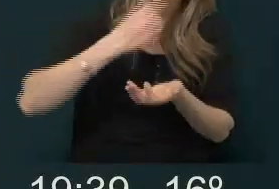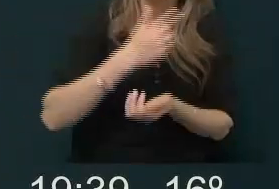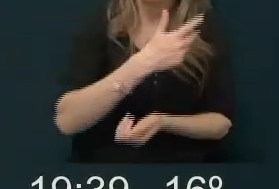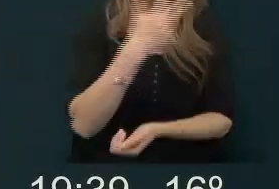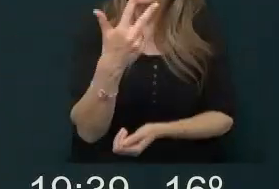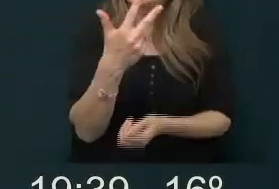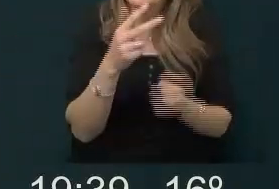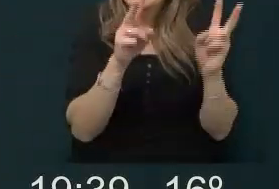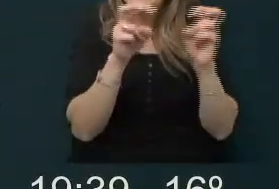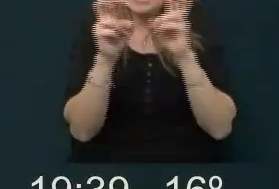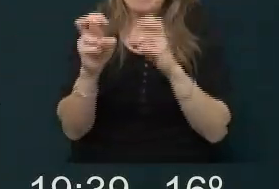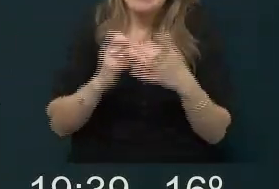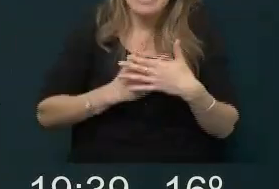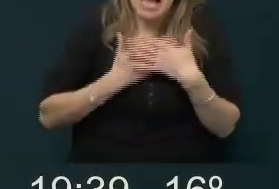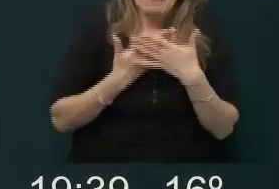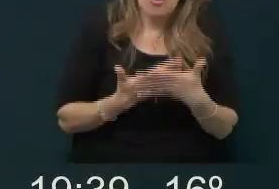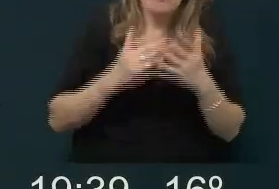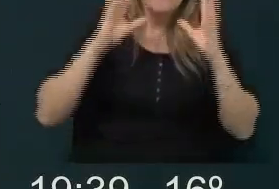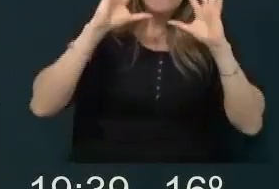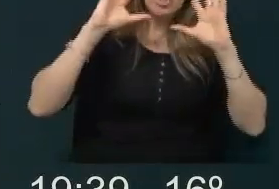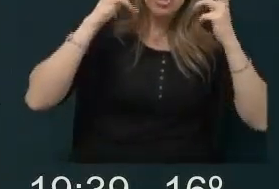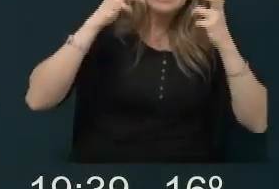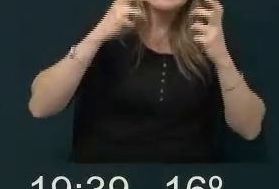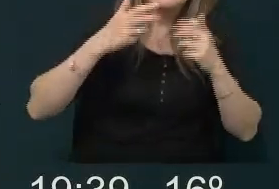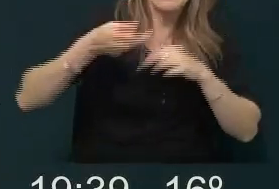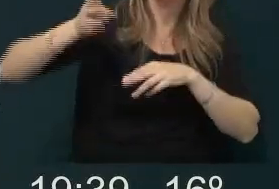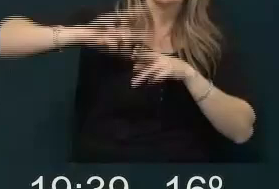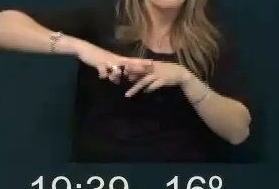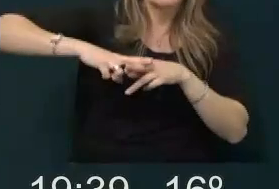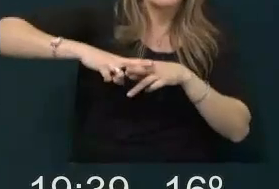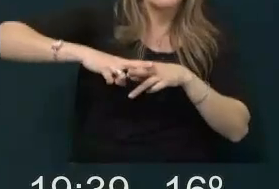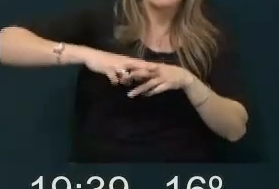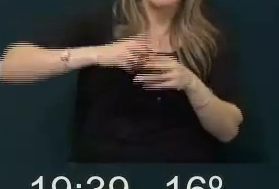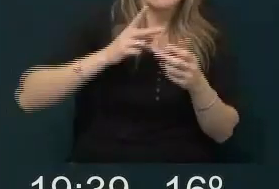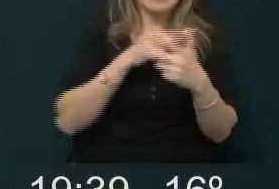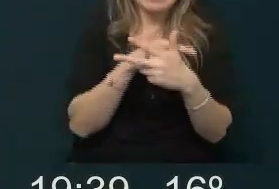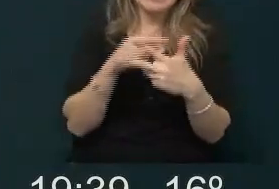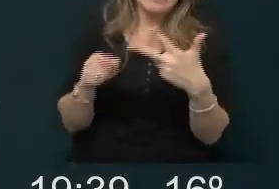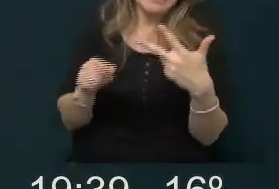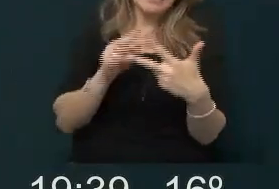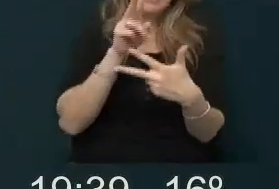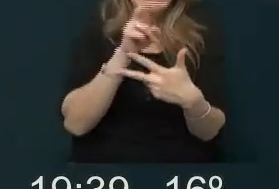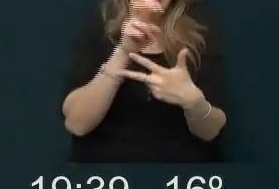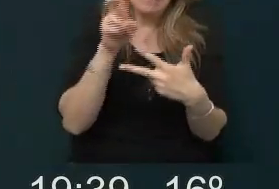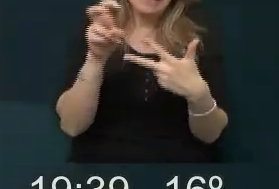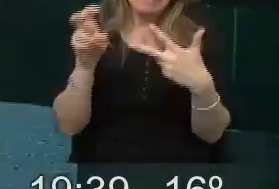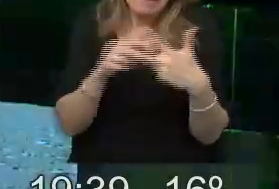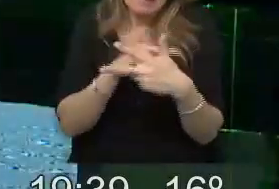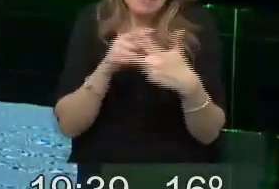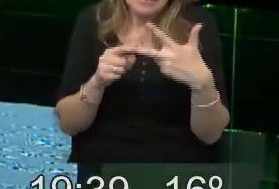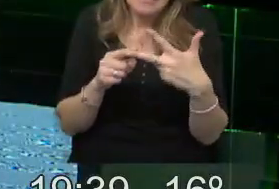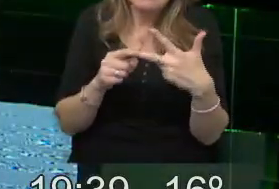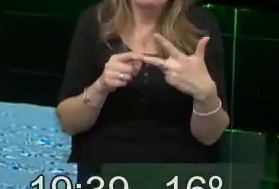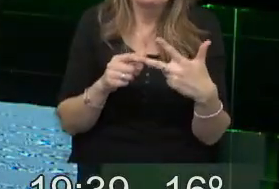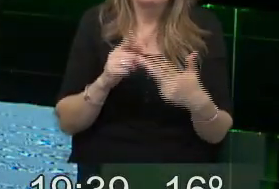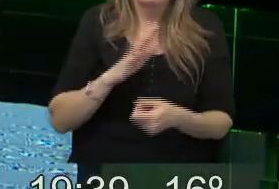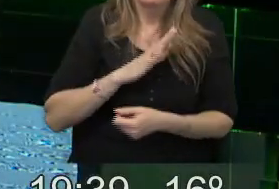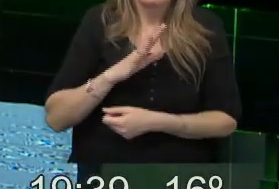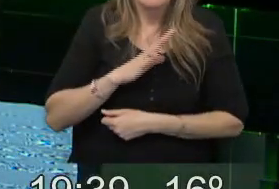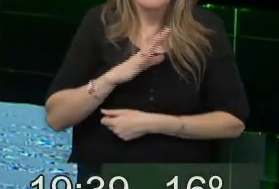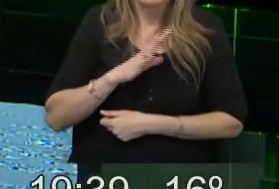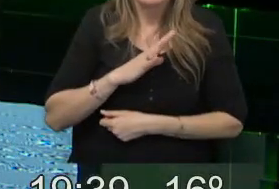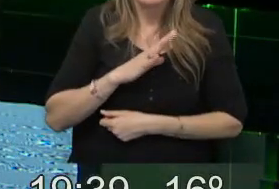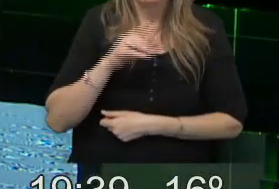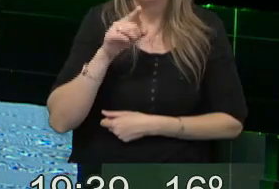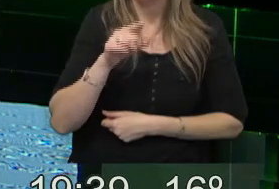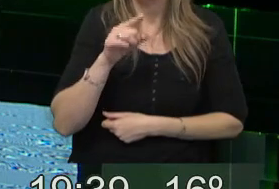son el amor, la violencia y la muerte. Es muy interesante la versión en texto porque tiene